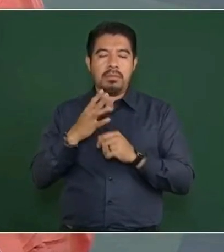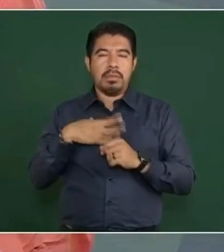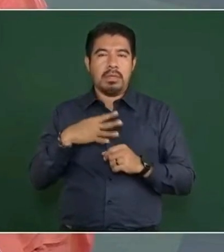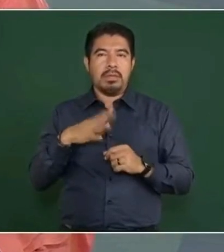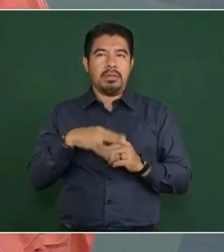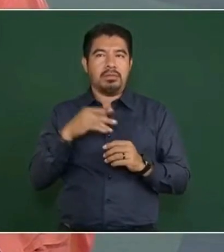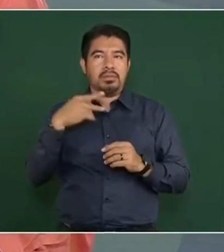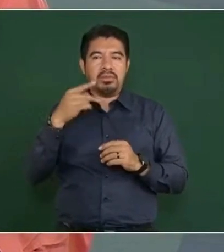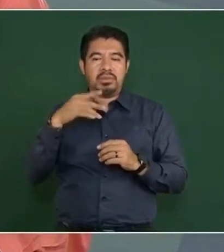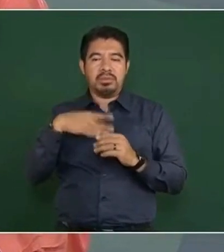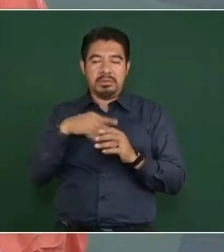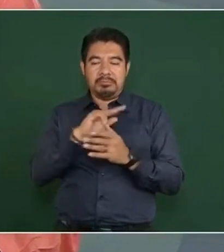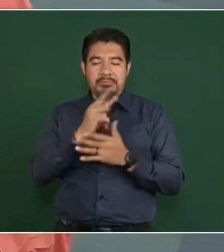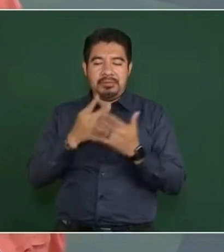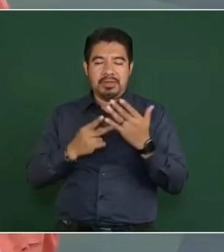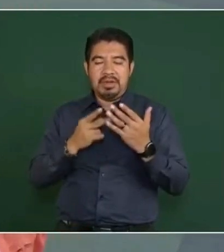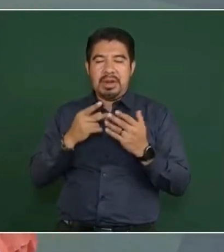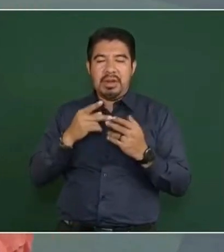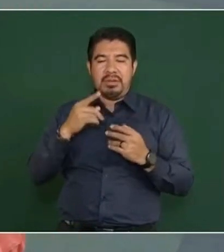su plan, porque ya